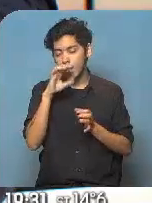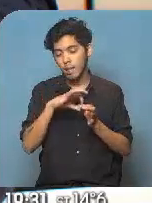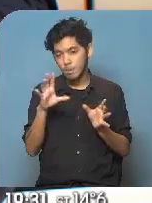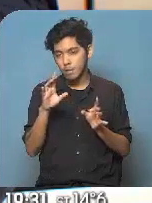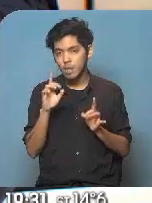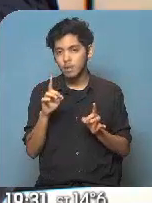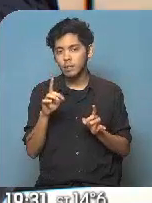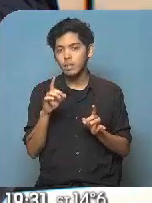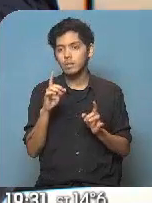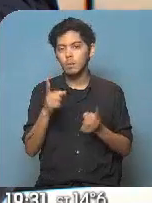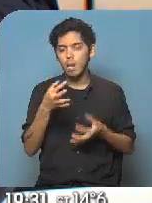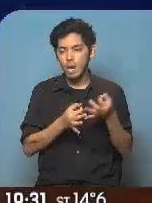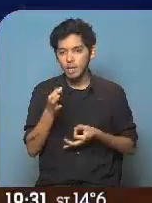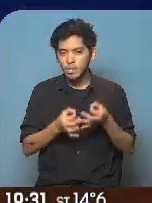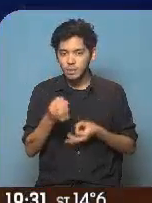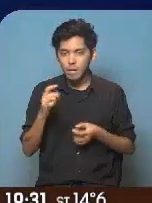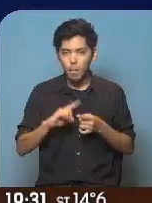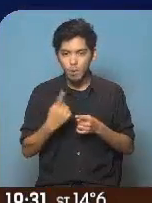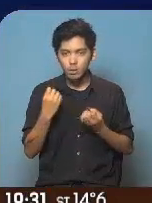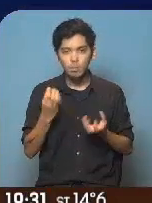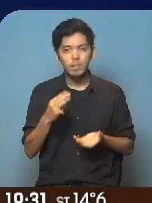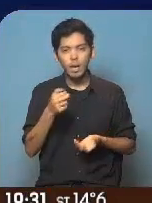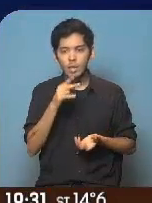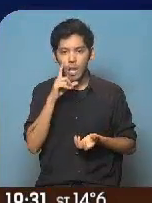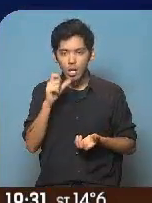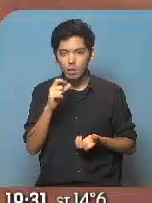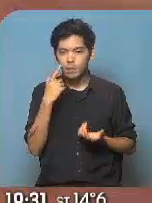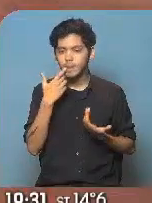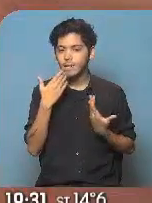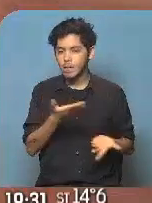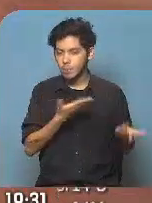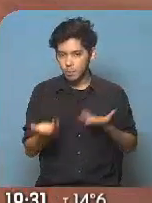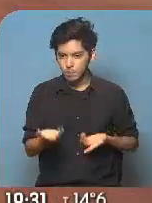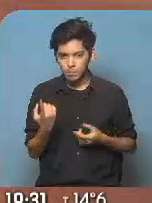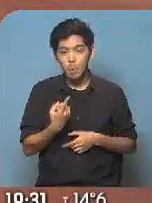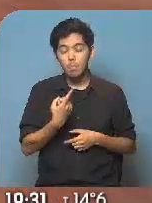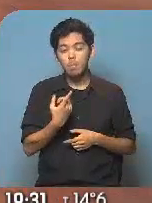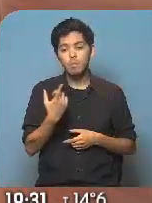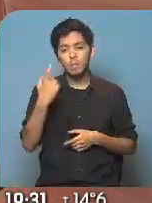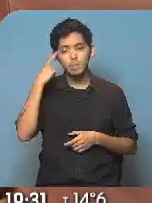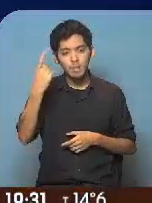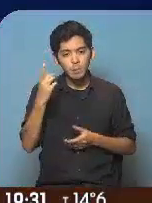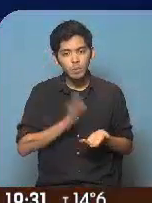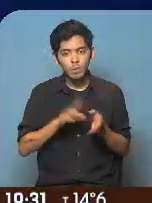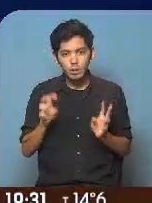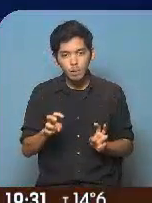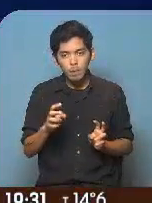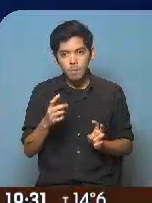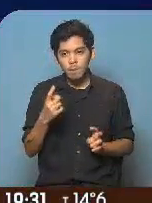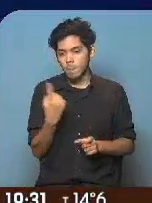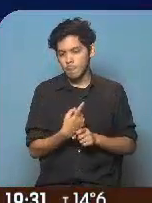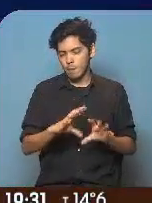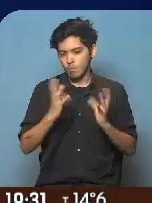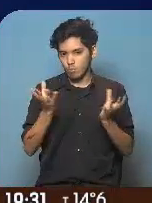conferencista, es analista político. Natalio, bienvenido, ¿qué tal? Muchas gracias, gracias por la invitación. Primera impresión del tema. Primera impresión del tema es un colapso